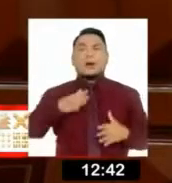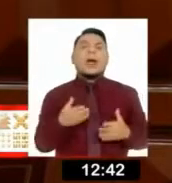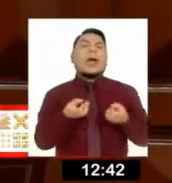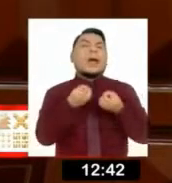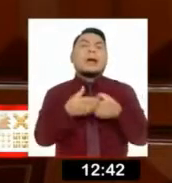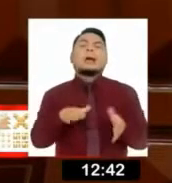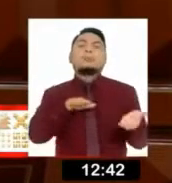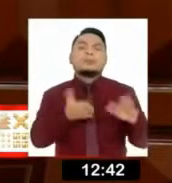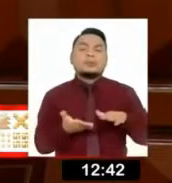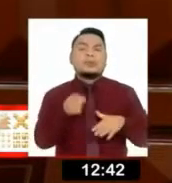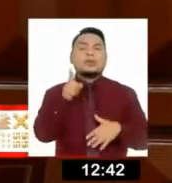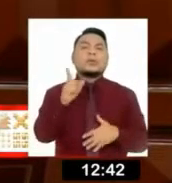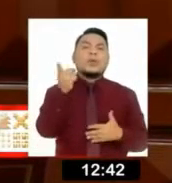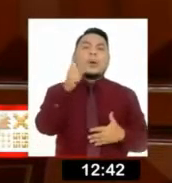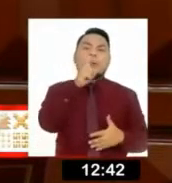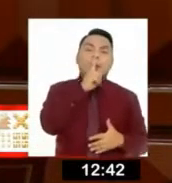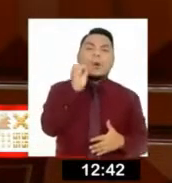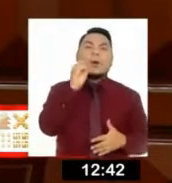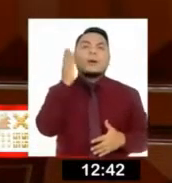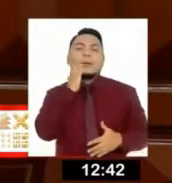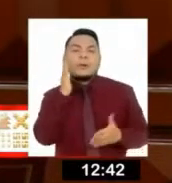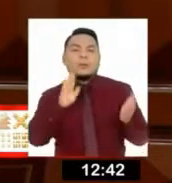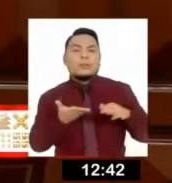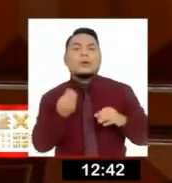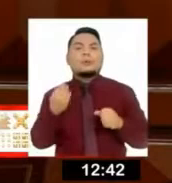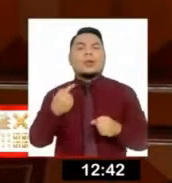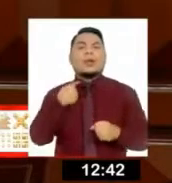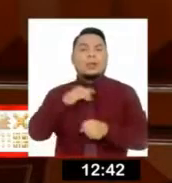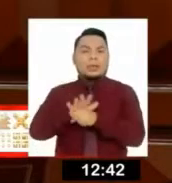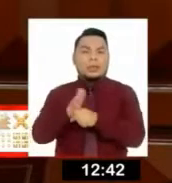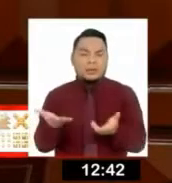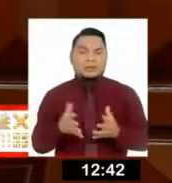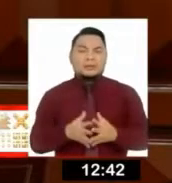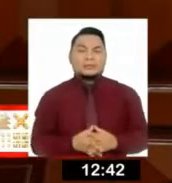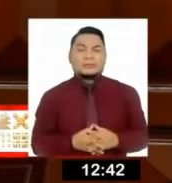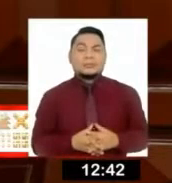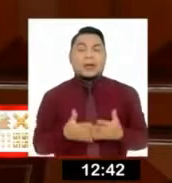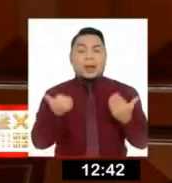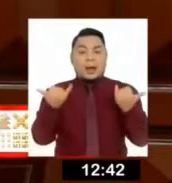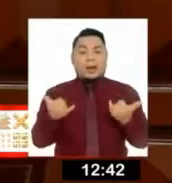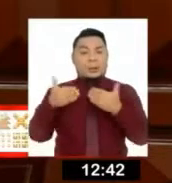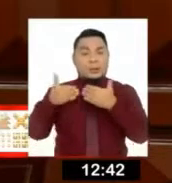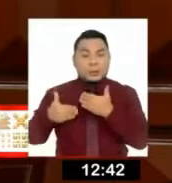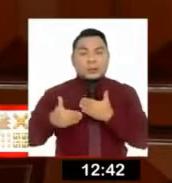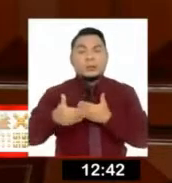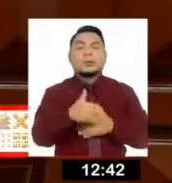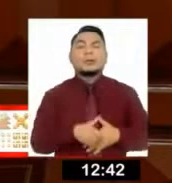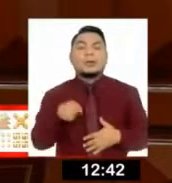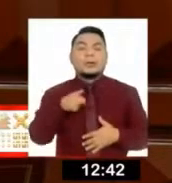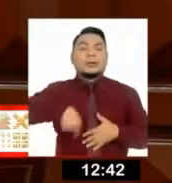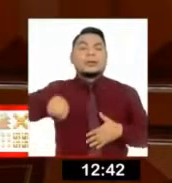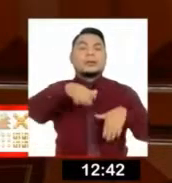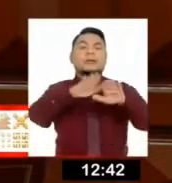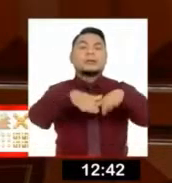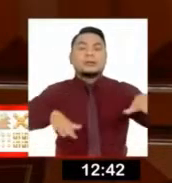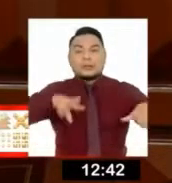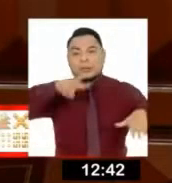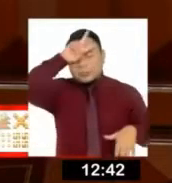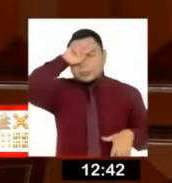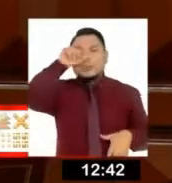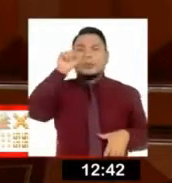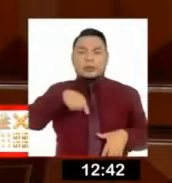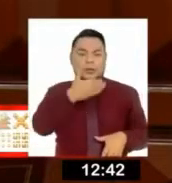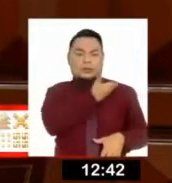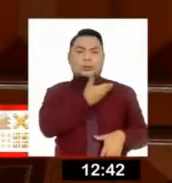uno de sus cuidadores como víctima de la pandemia. En adelante, por los niños y niñas del Perú,